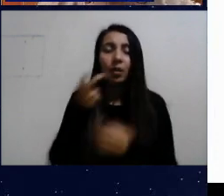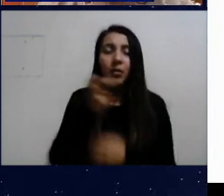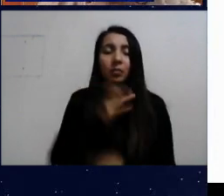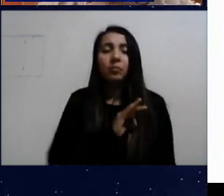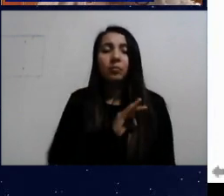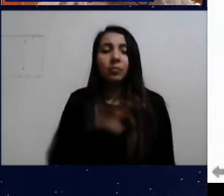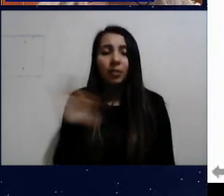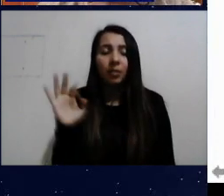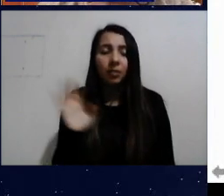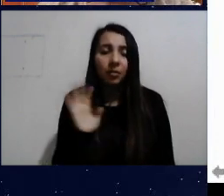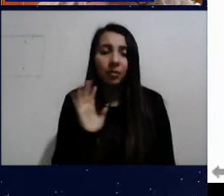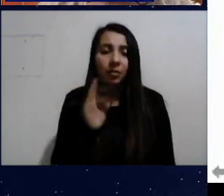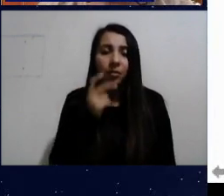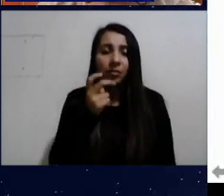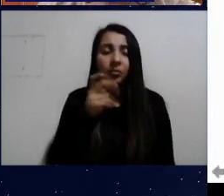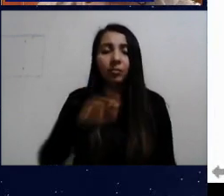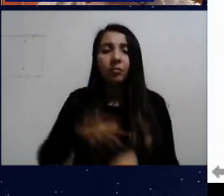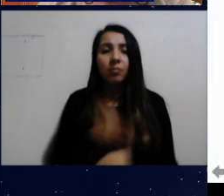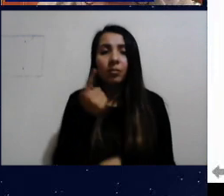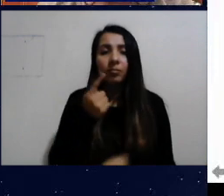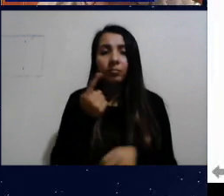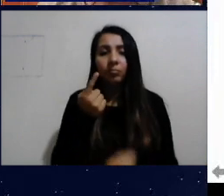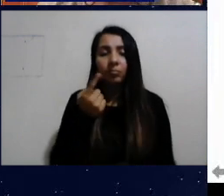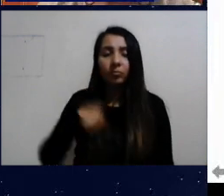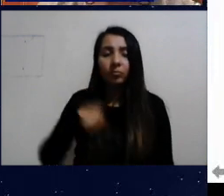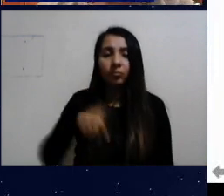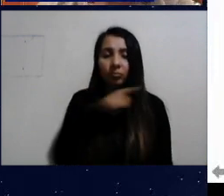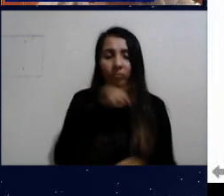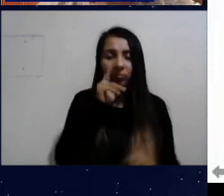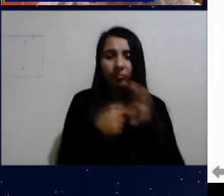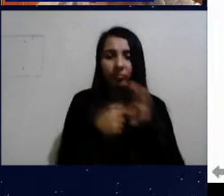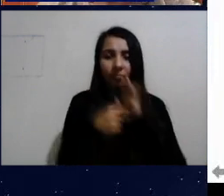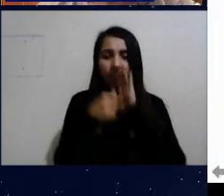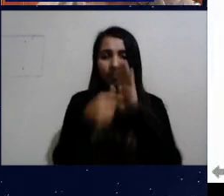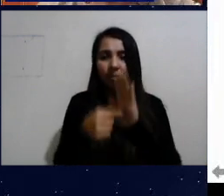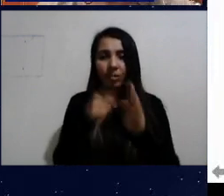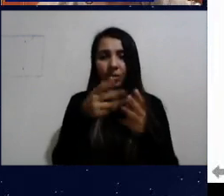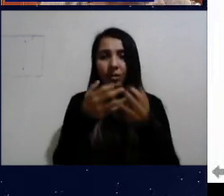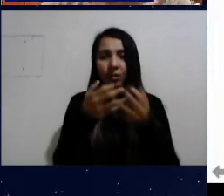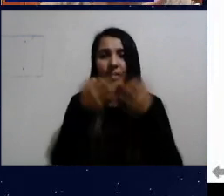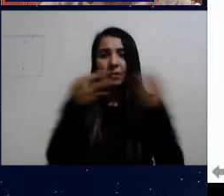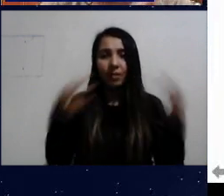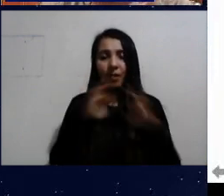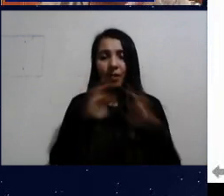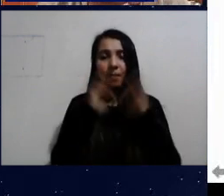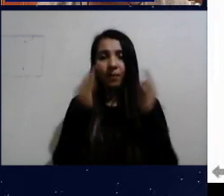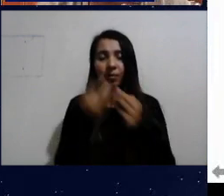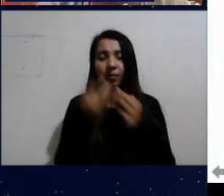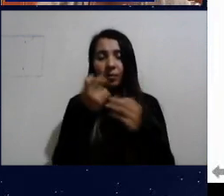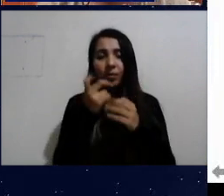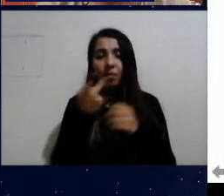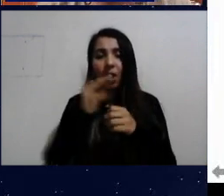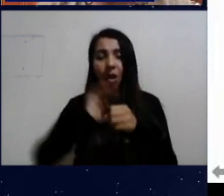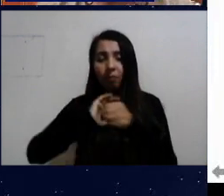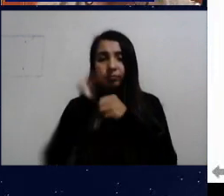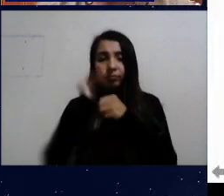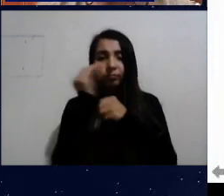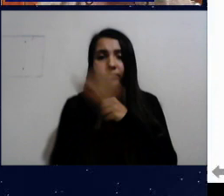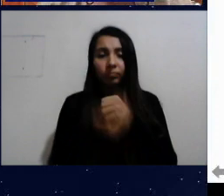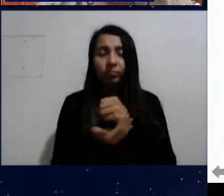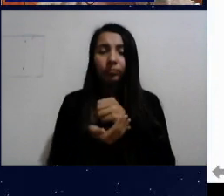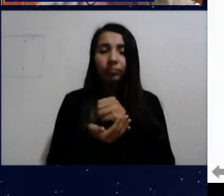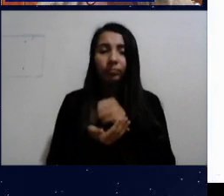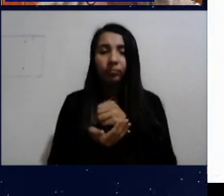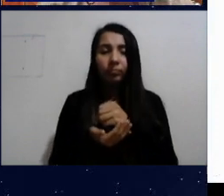el tamaño tal y como se muestra aquí, aunque la Tierra sea así, su envoltura de hidrógeno es gigantesca y